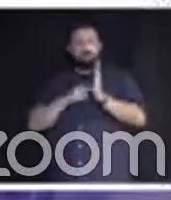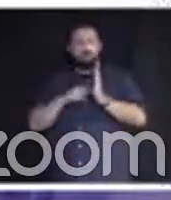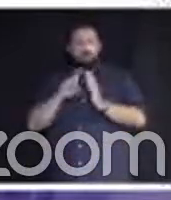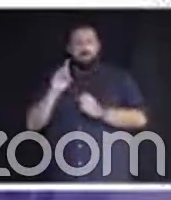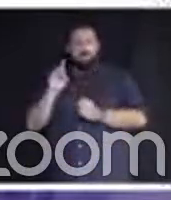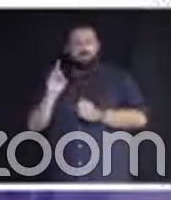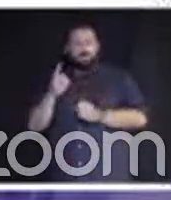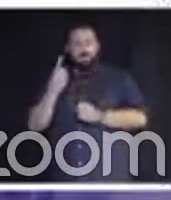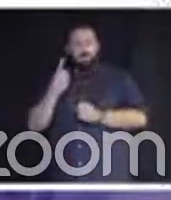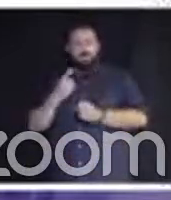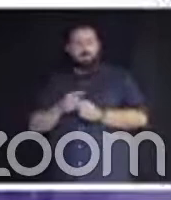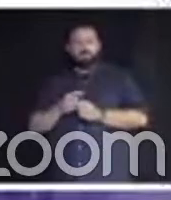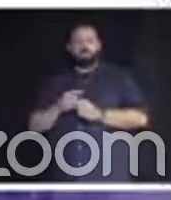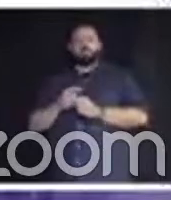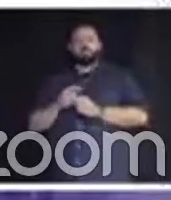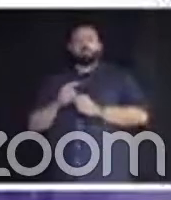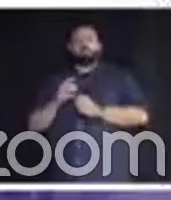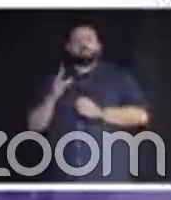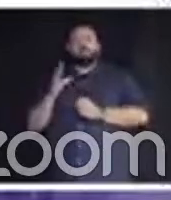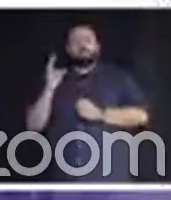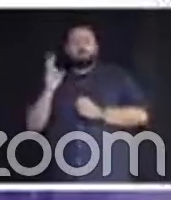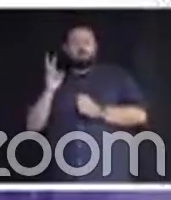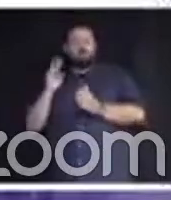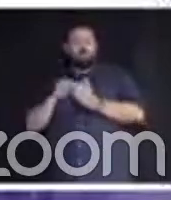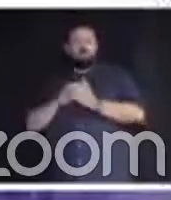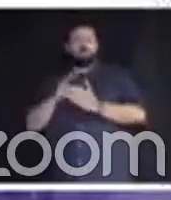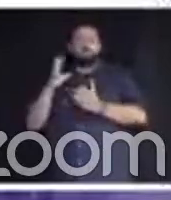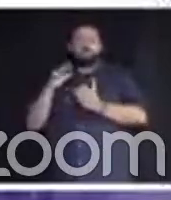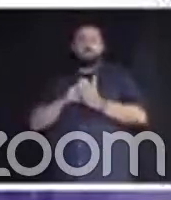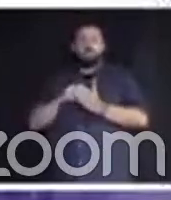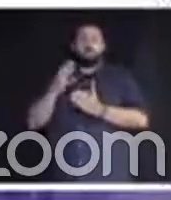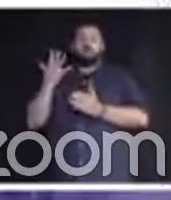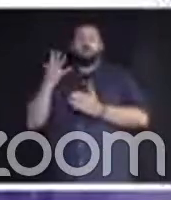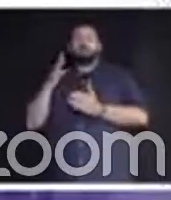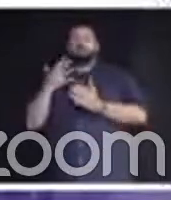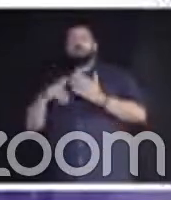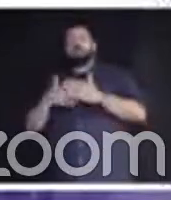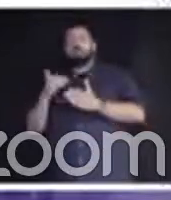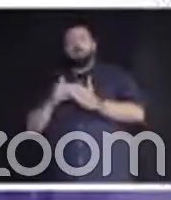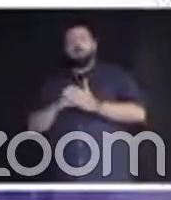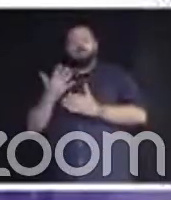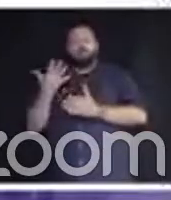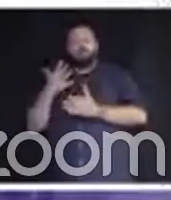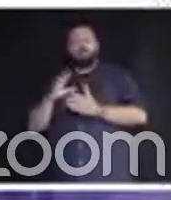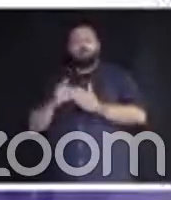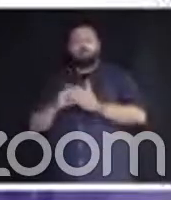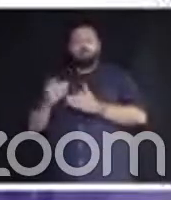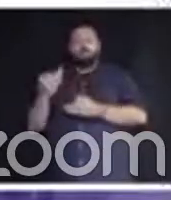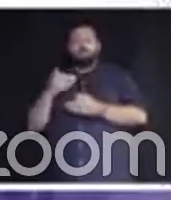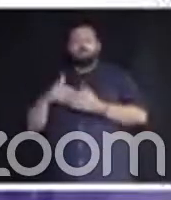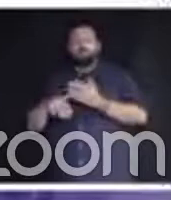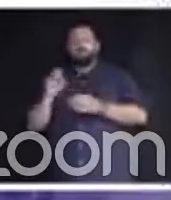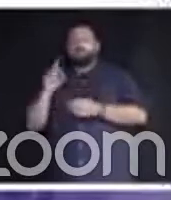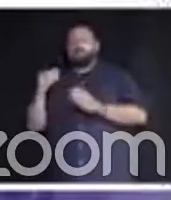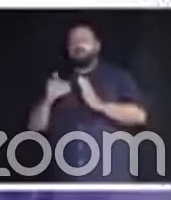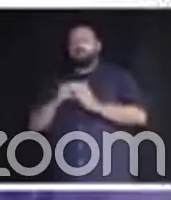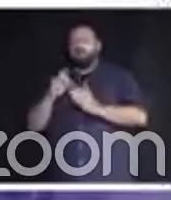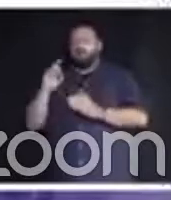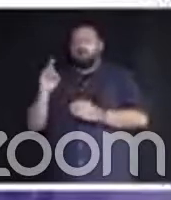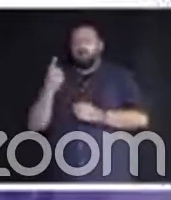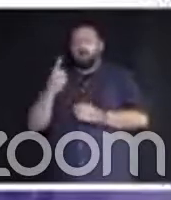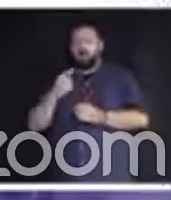$1,000, oros 2,000, 3,000, 5,000, diamantes 10,000, 15,000, 30,000 y los dobles diamantes son bonos